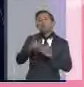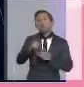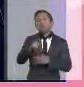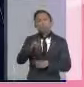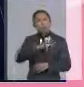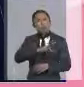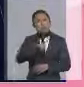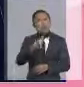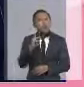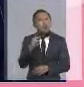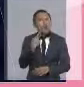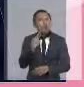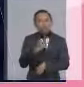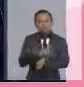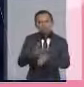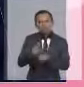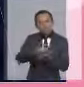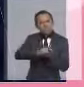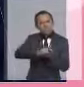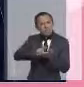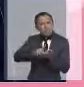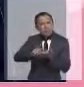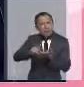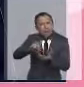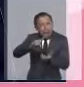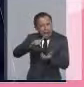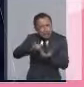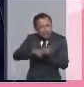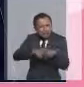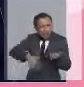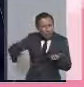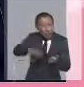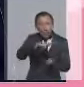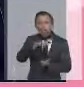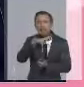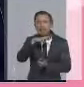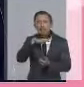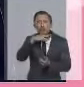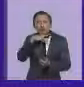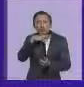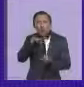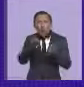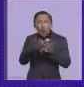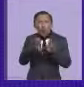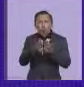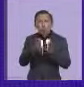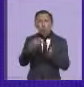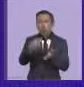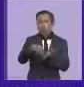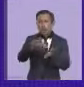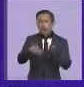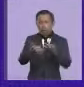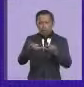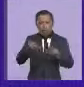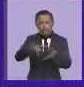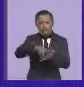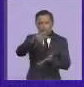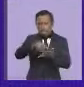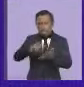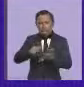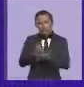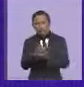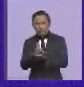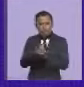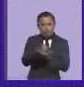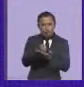duda, impoluto, en medio de un lodazal? Se puede y hay muchos. Hay millones de servidores públicos que se levantan todos los